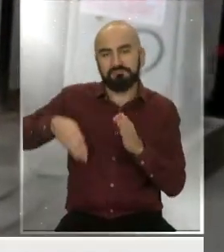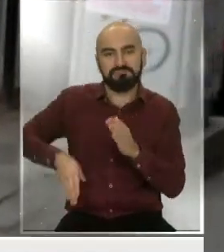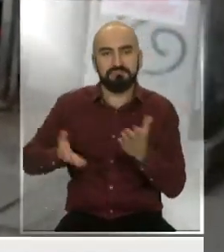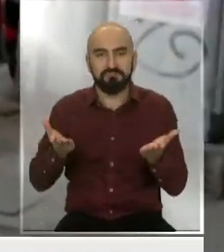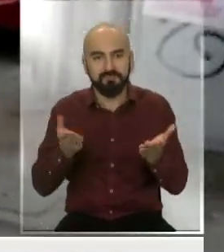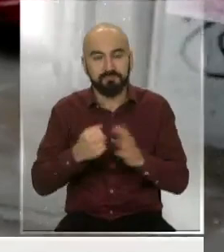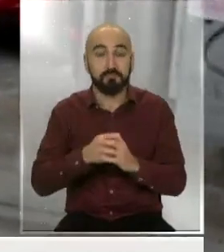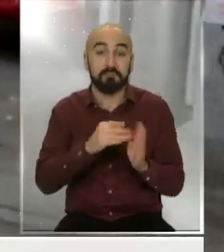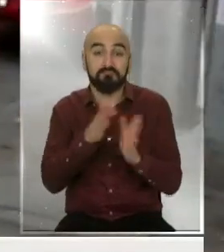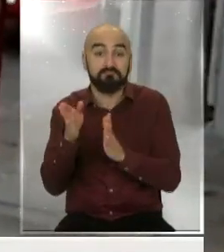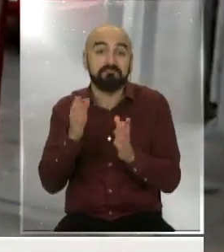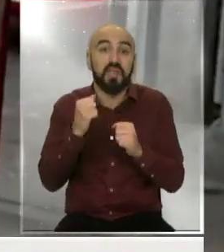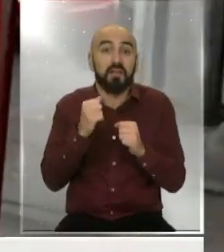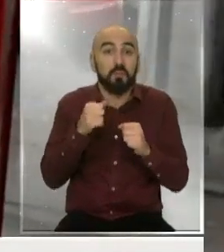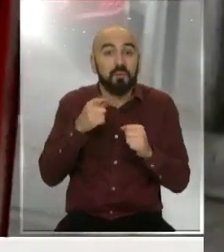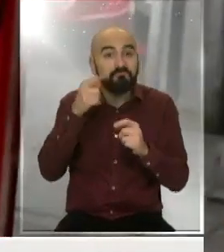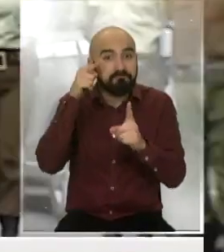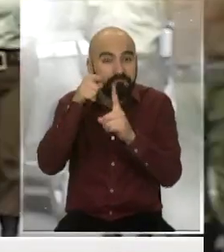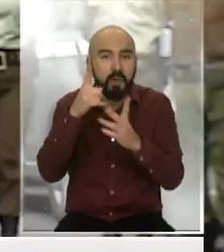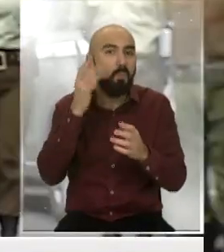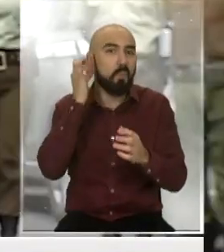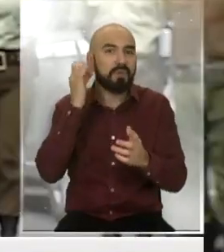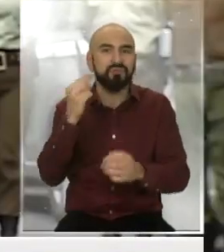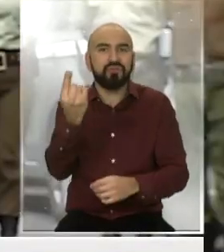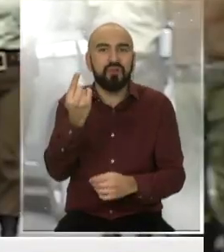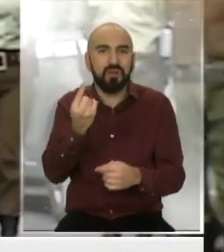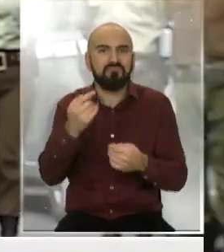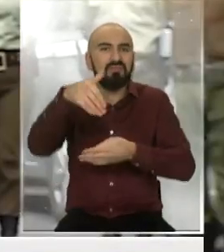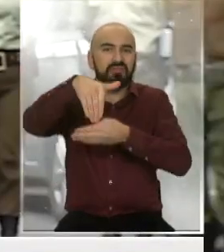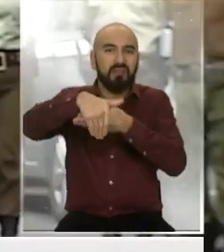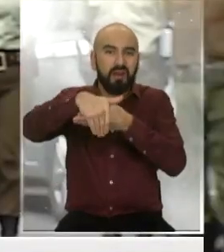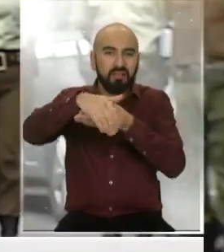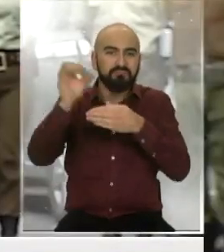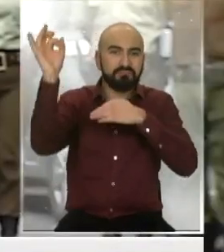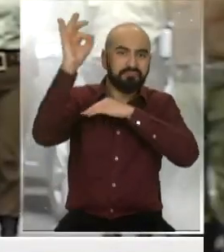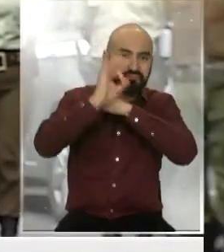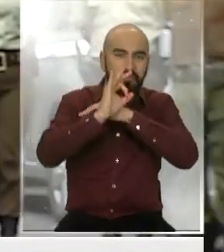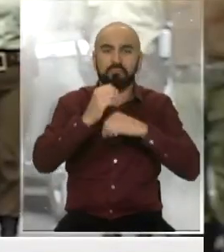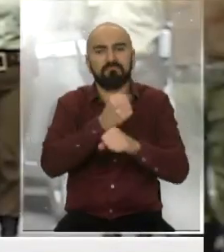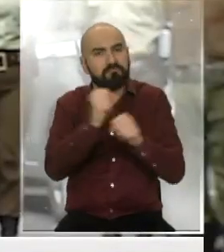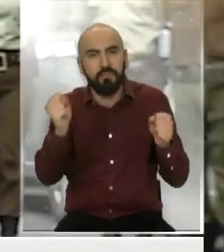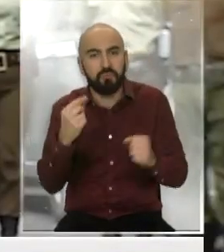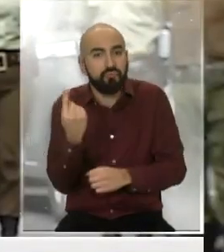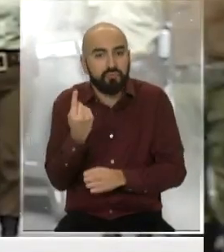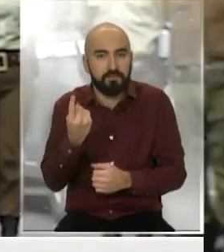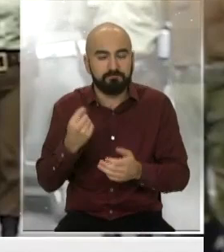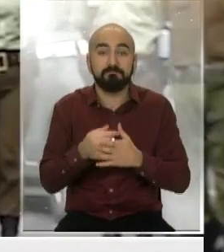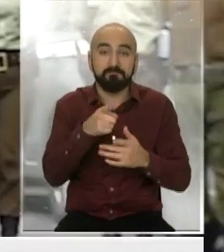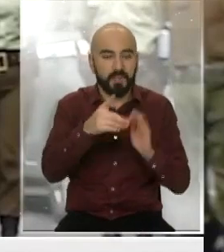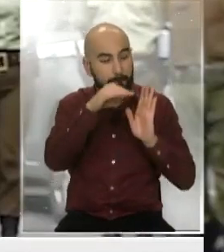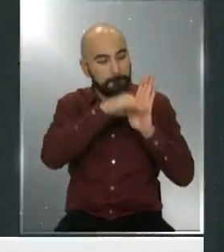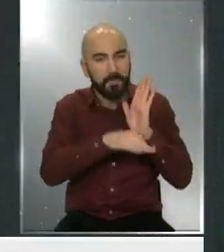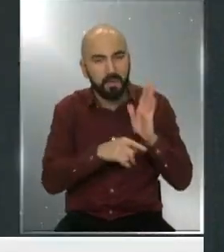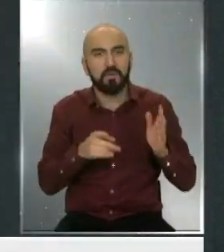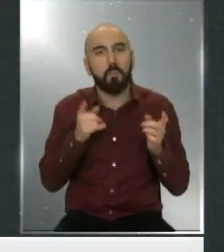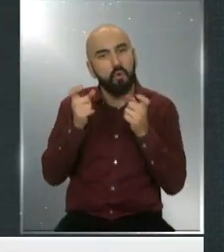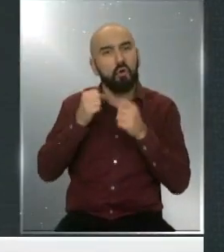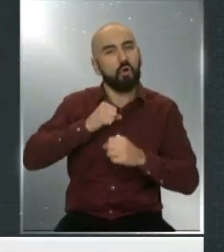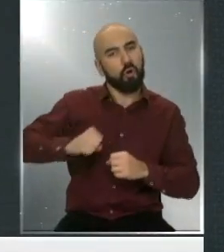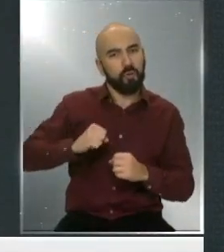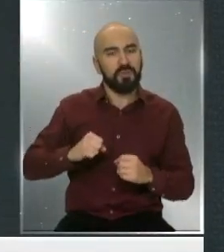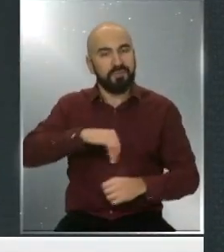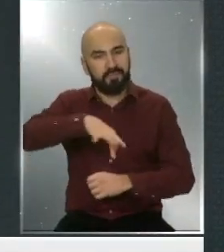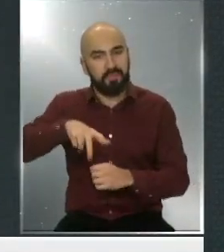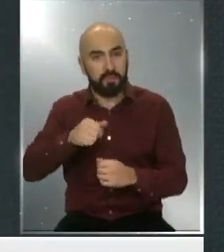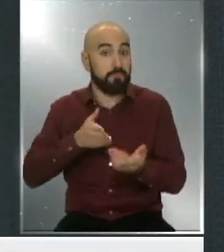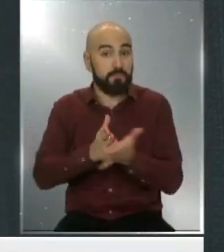mujeres solas, no se pueden andar en la tarde. Hechos que el gobierno busca frenar con el plan contra delitos violentos que comenzará a operar